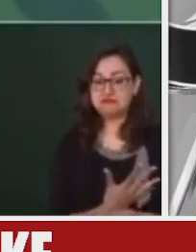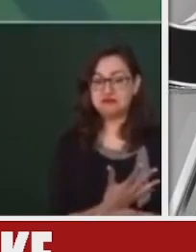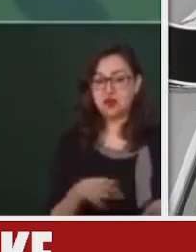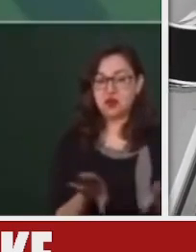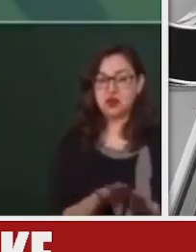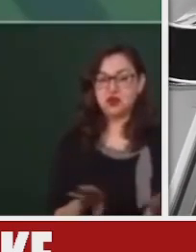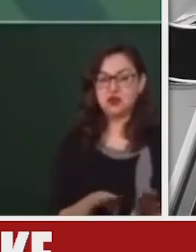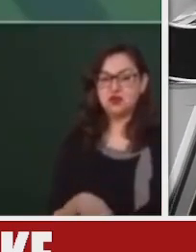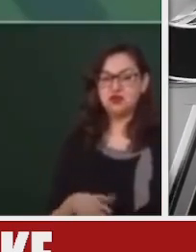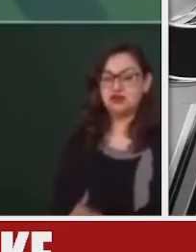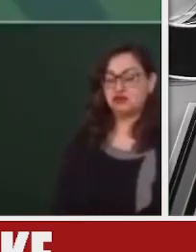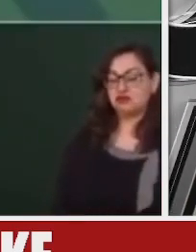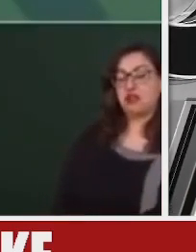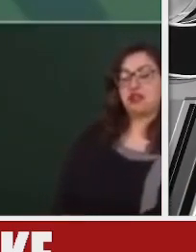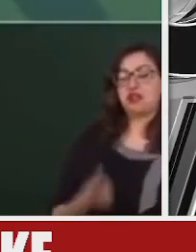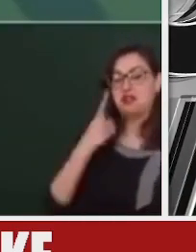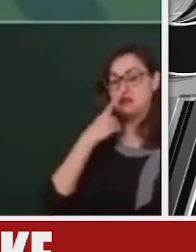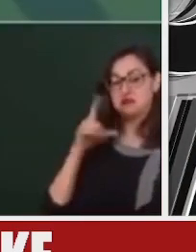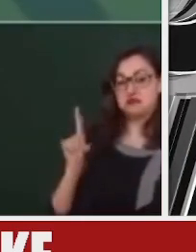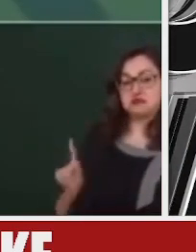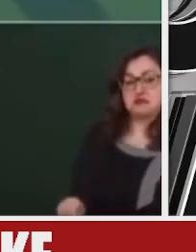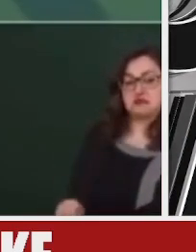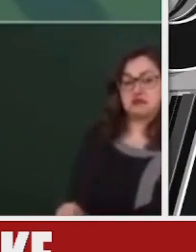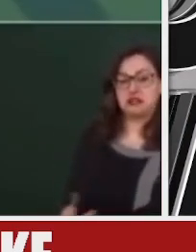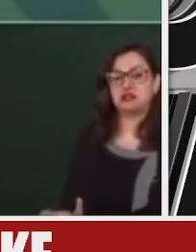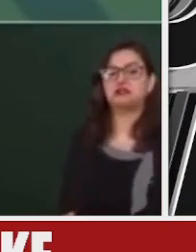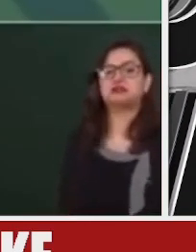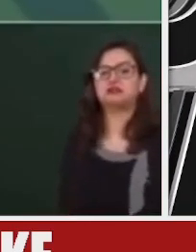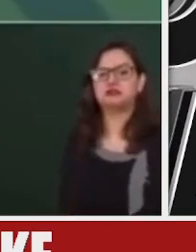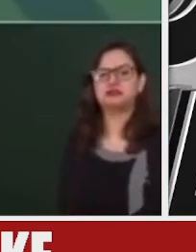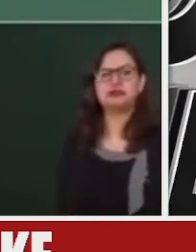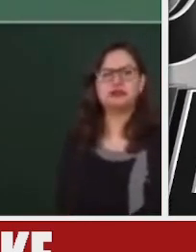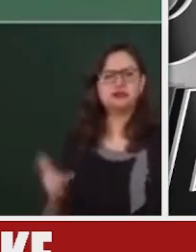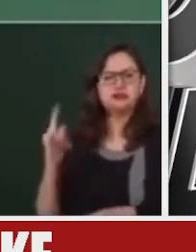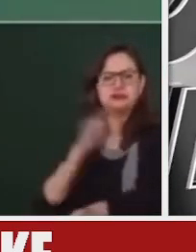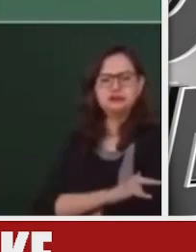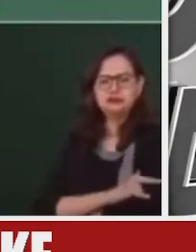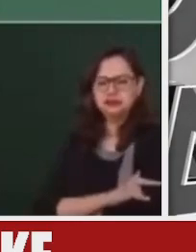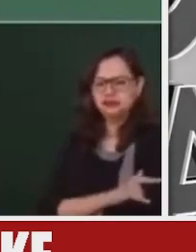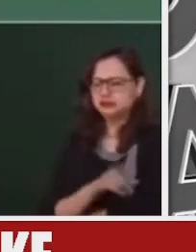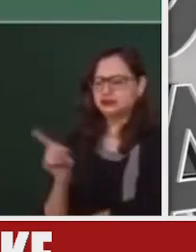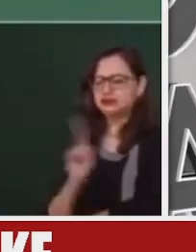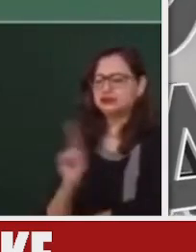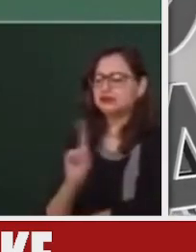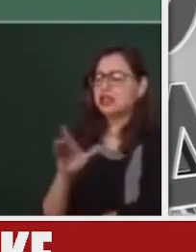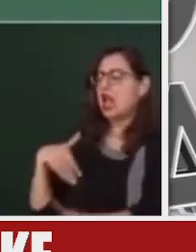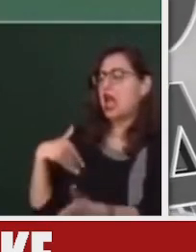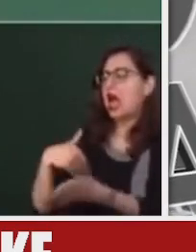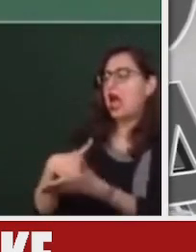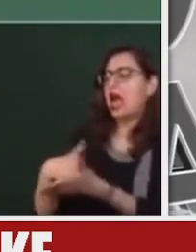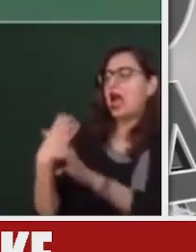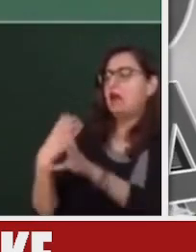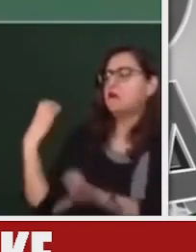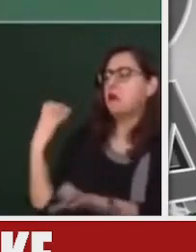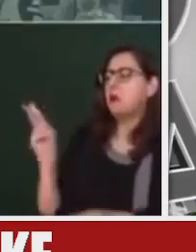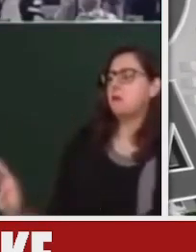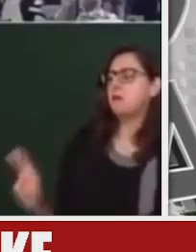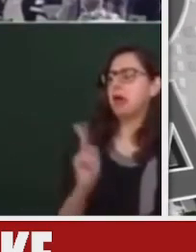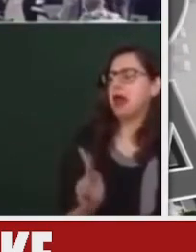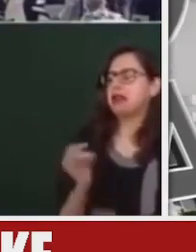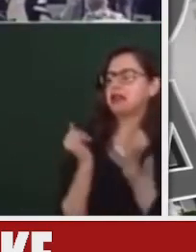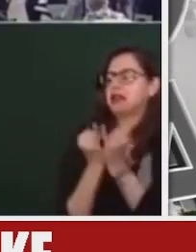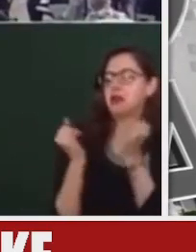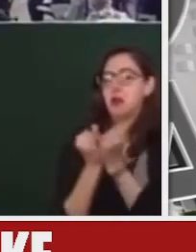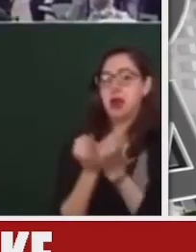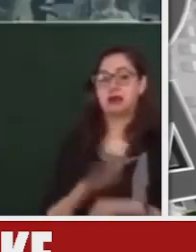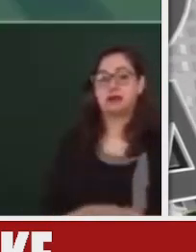despectiva le llamo al puerto creo que es central avión era el avión era si esto es entrada